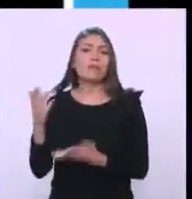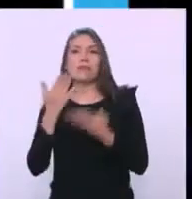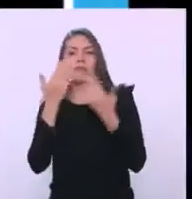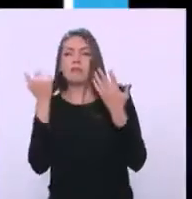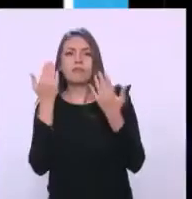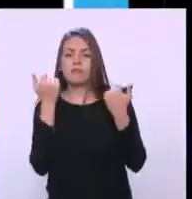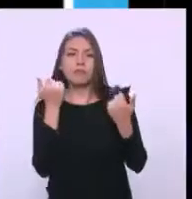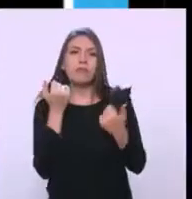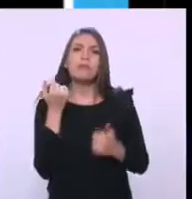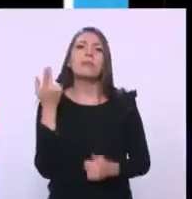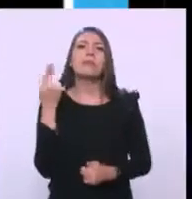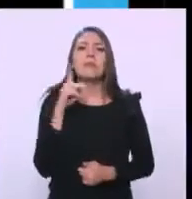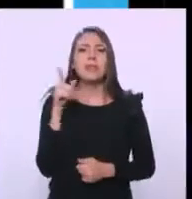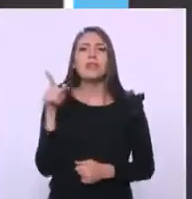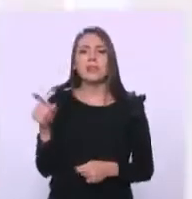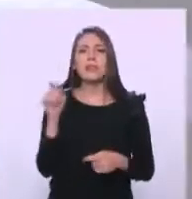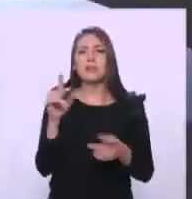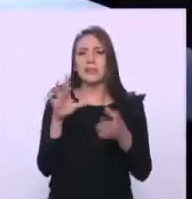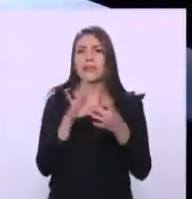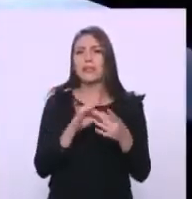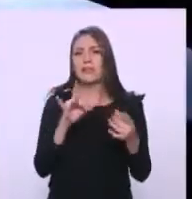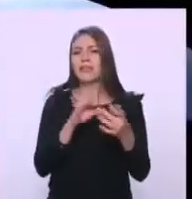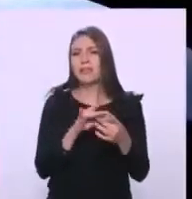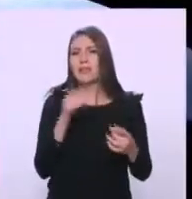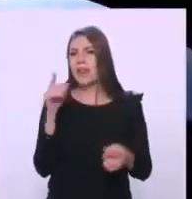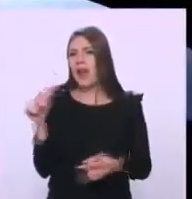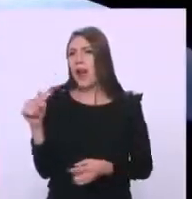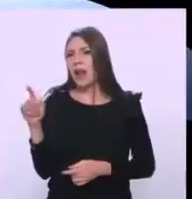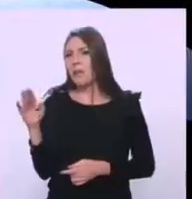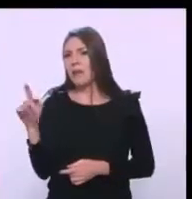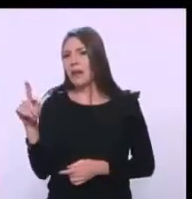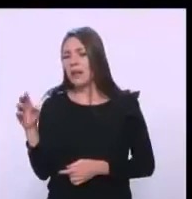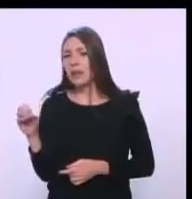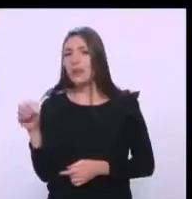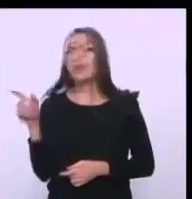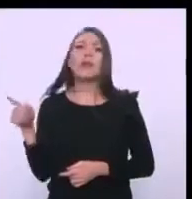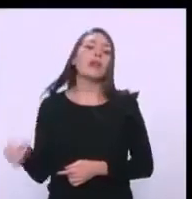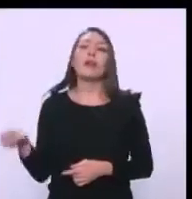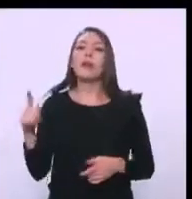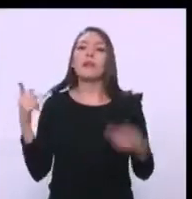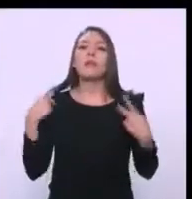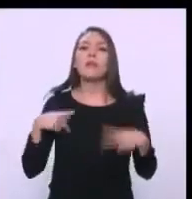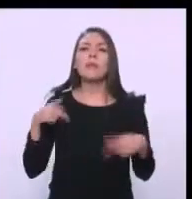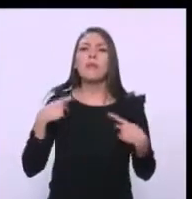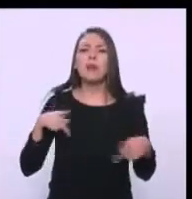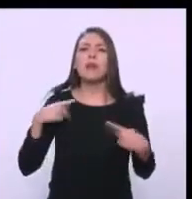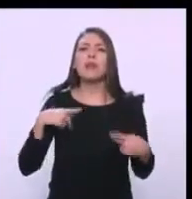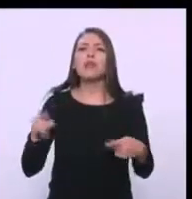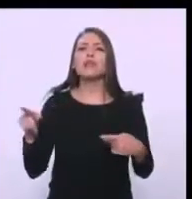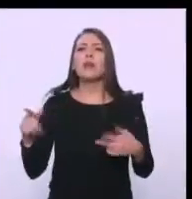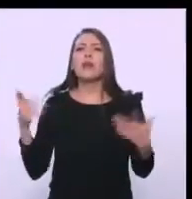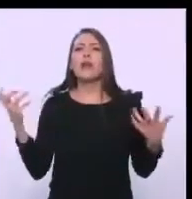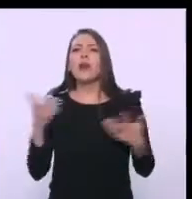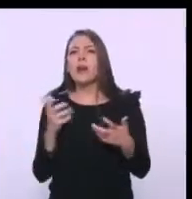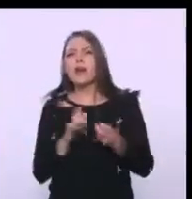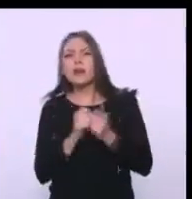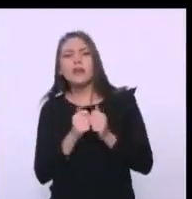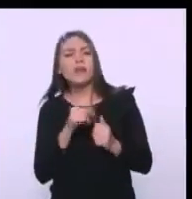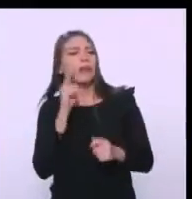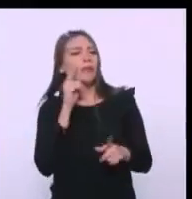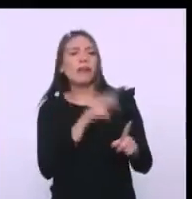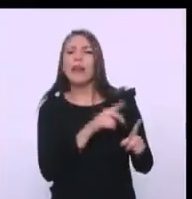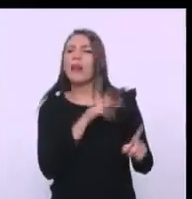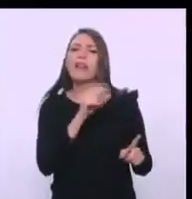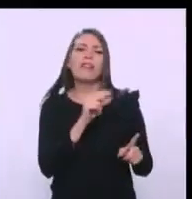como dice Beto, es que fueron los usuarios los que inmediatamente empezaron a señalar